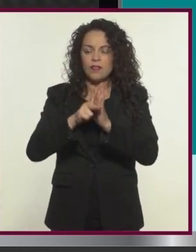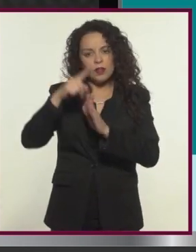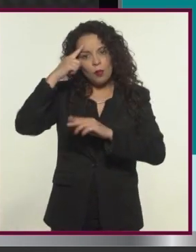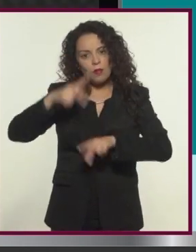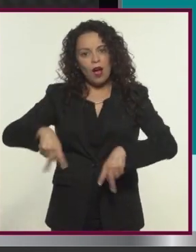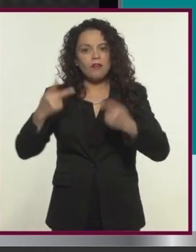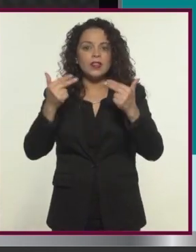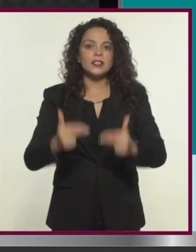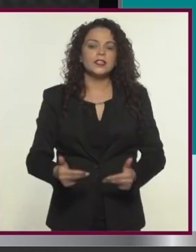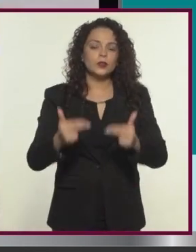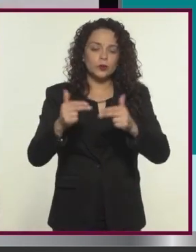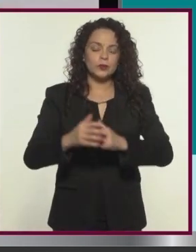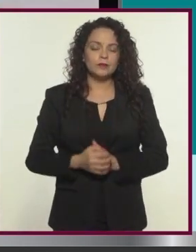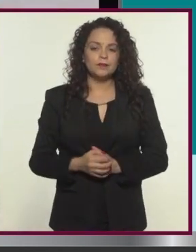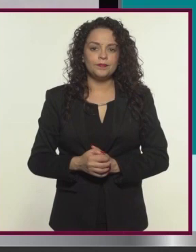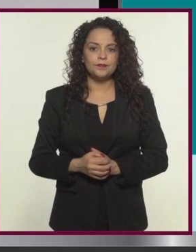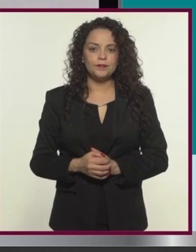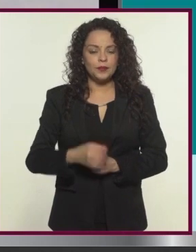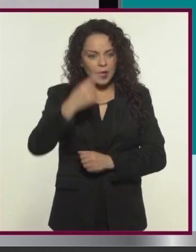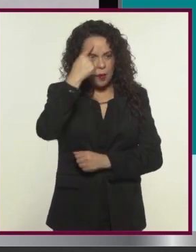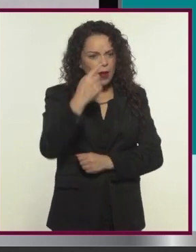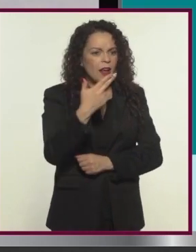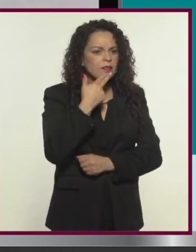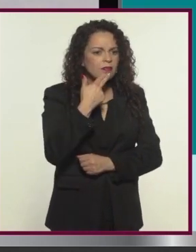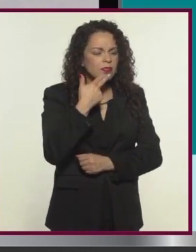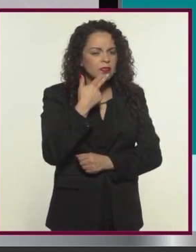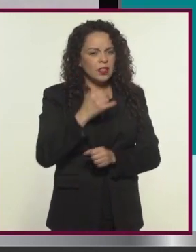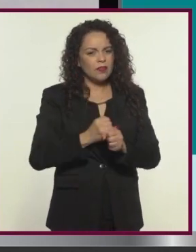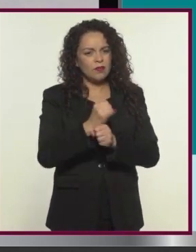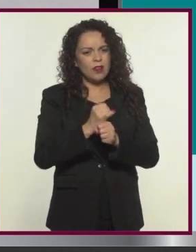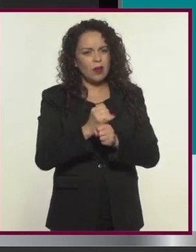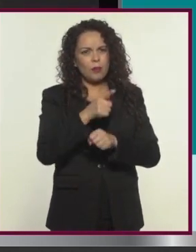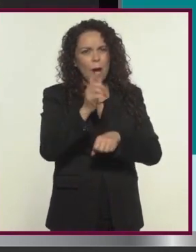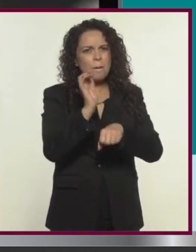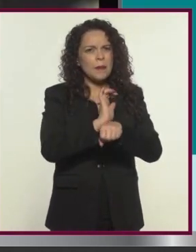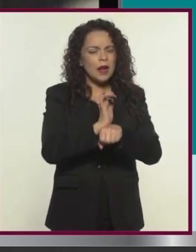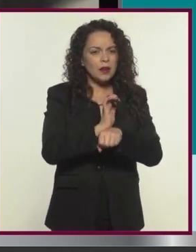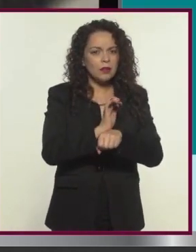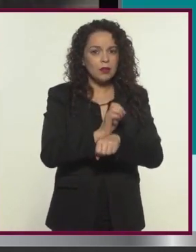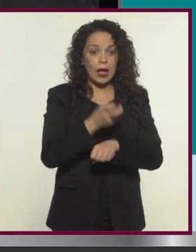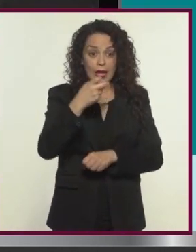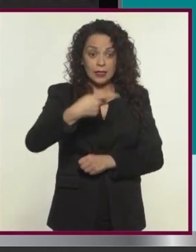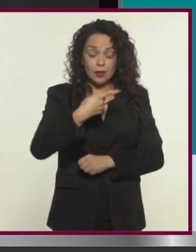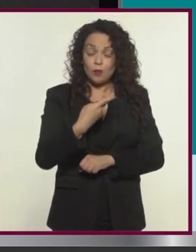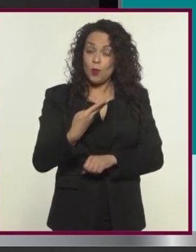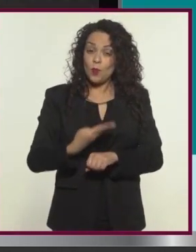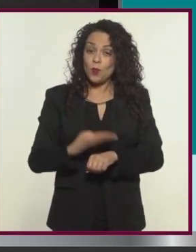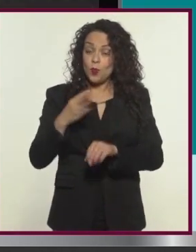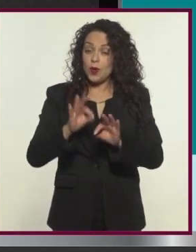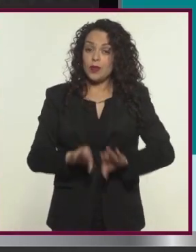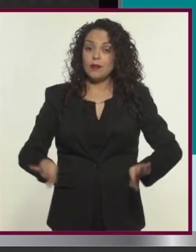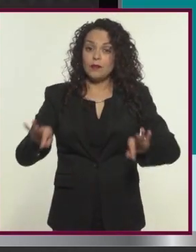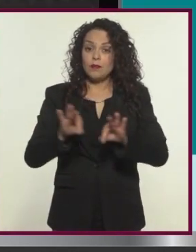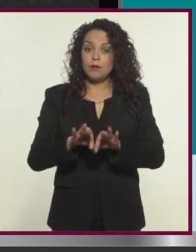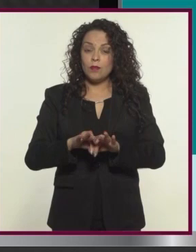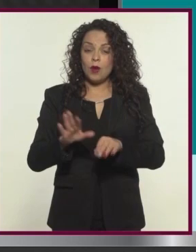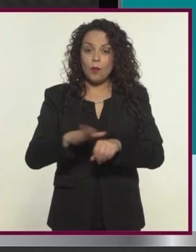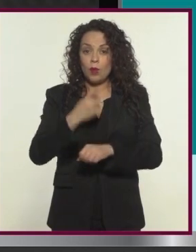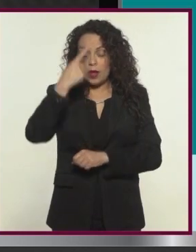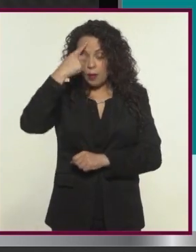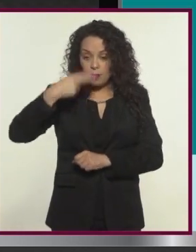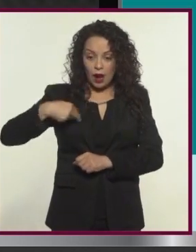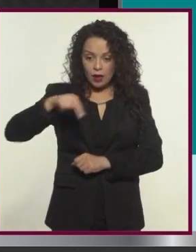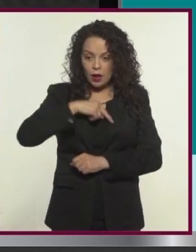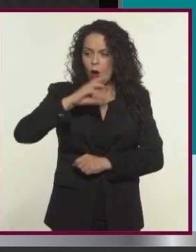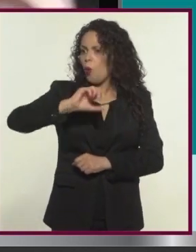materiales audiovisuales, ¿no? ¿Para qué nos sirve analizar una película? Esa pregunta también es muy importante del por qué